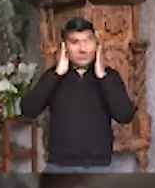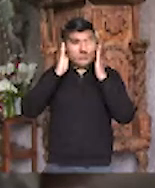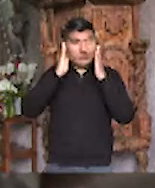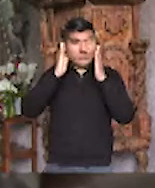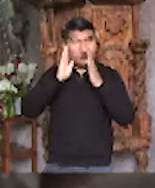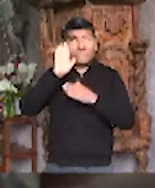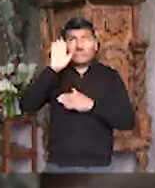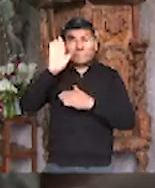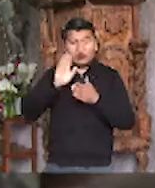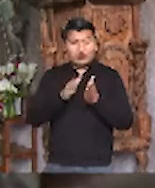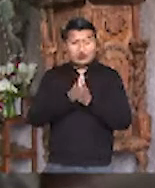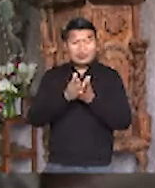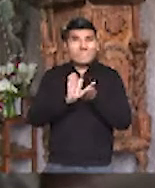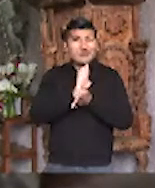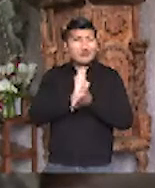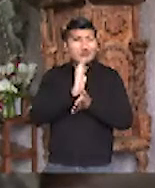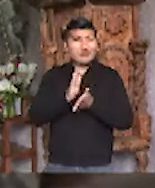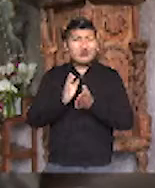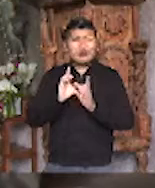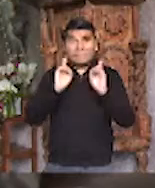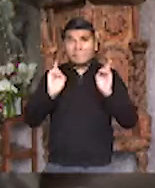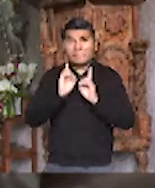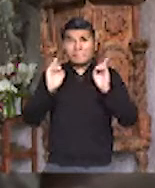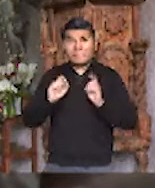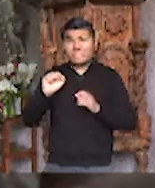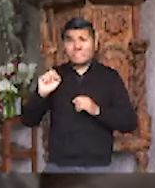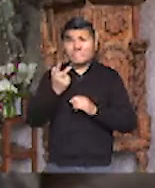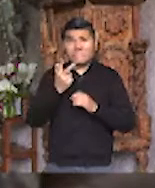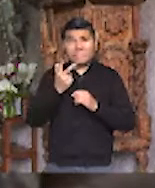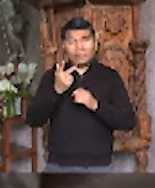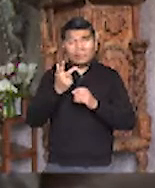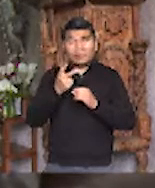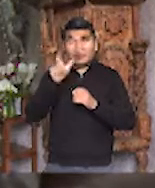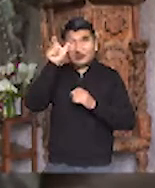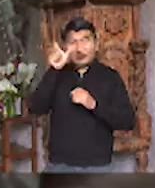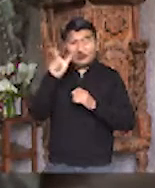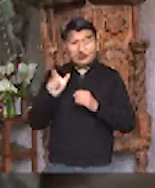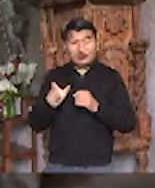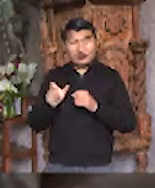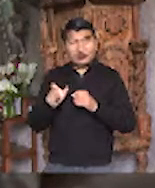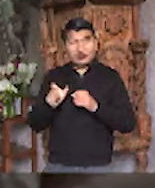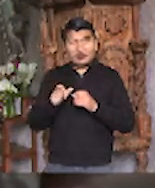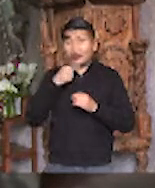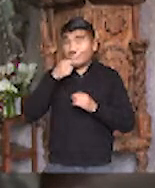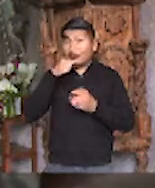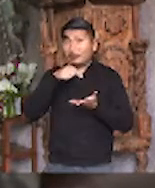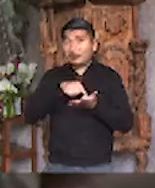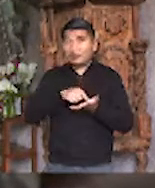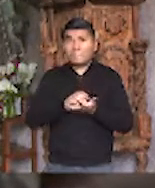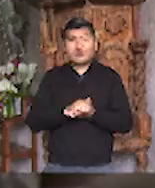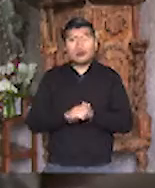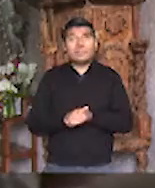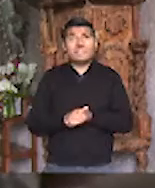a su hojita dominical en la segunda columna dice así